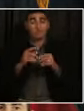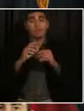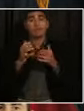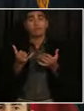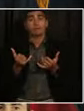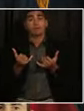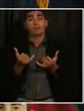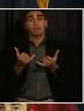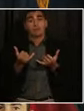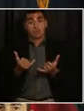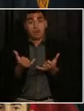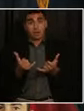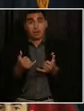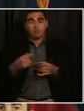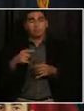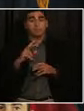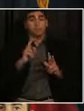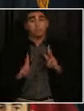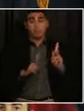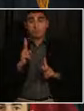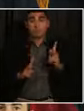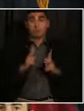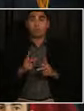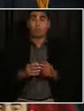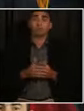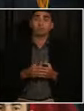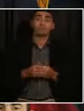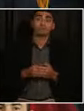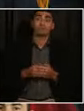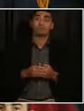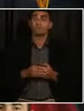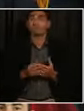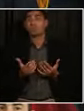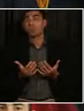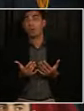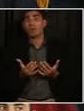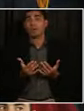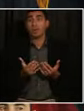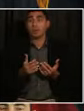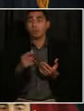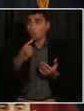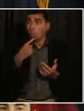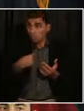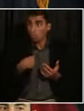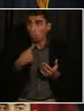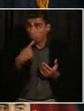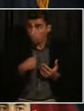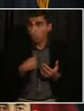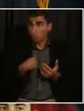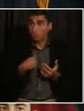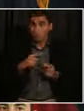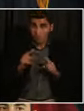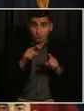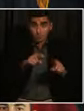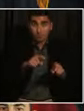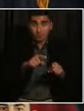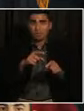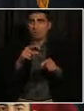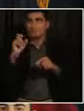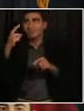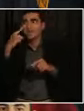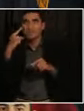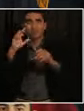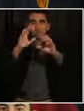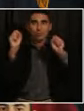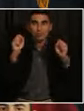Nadie debe esperar para un anuncio del presidente o del gobierno para recibir la